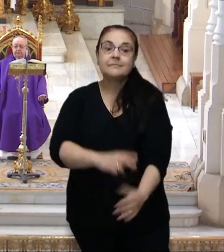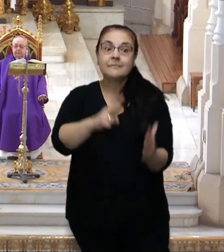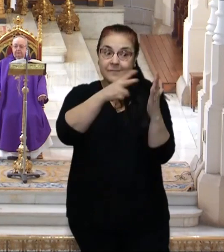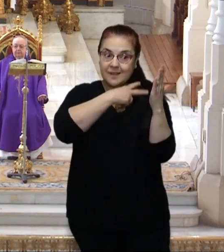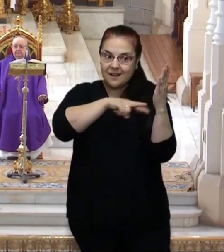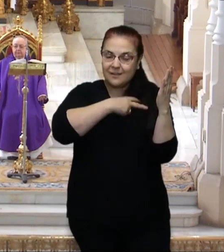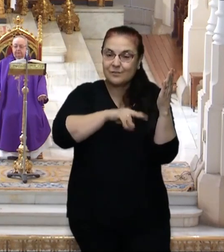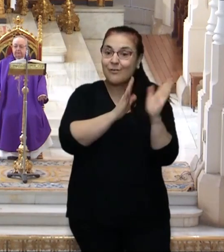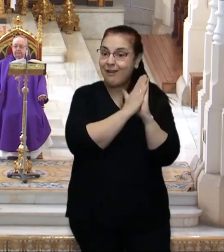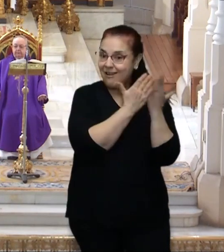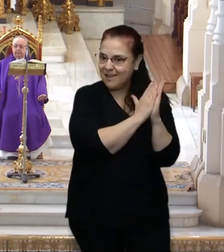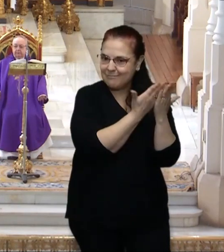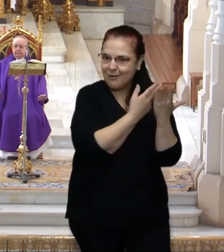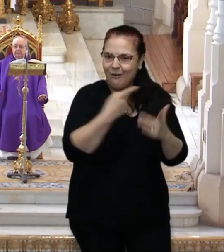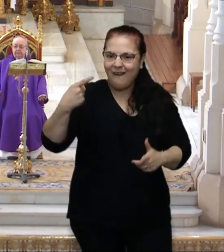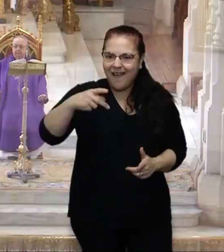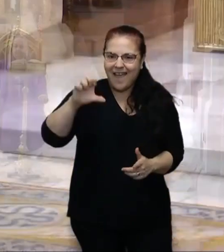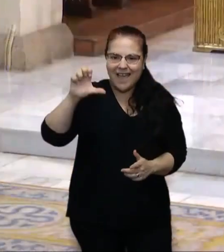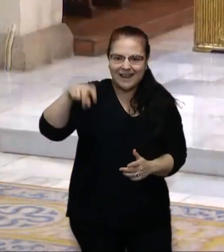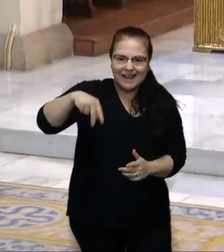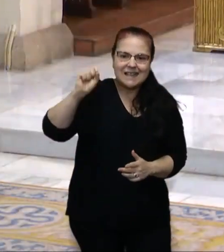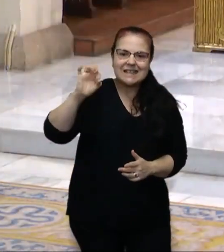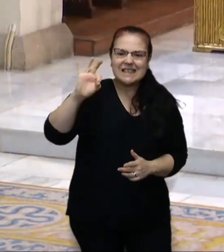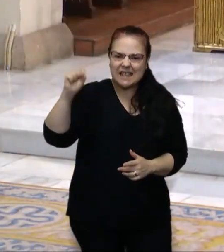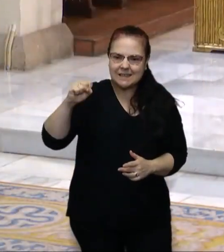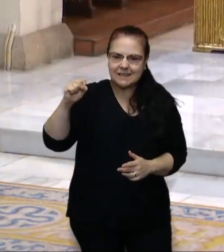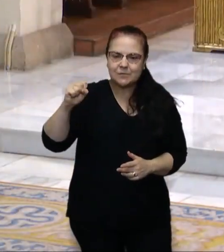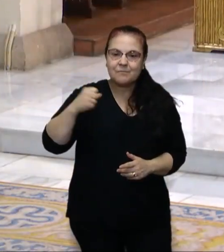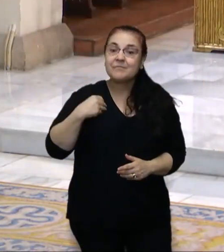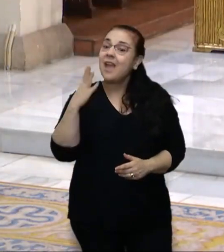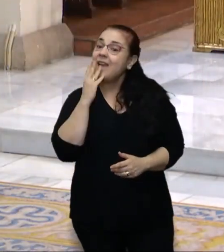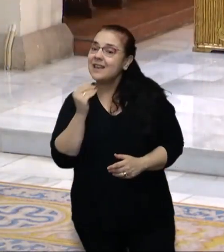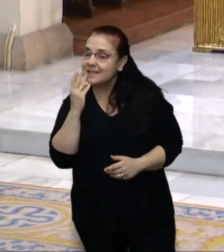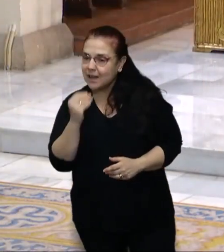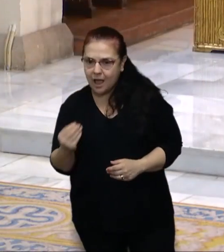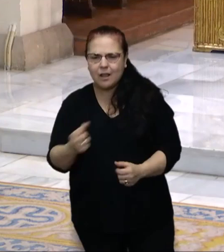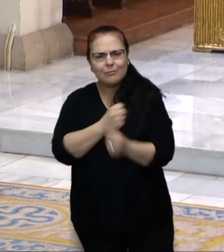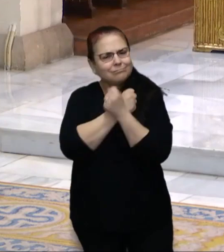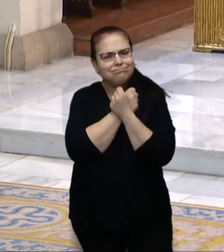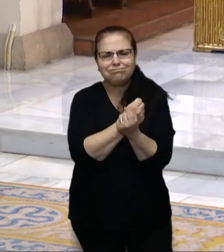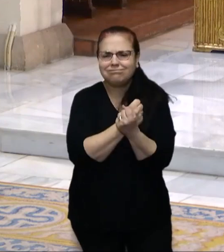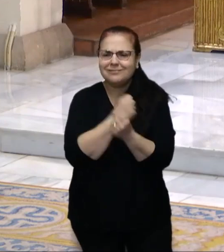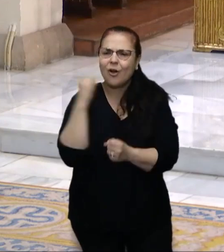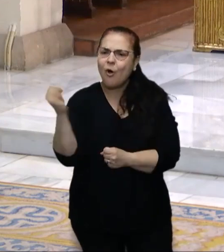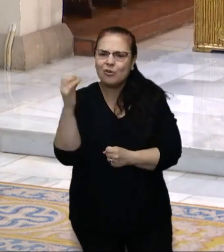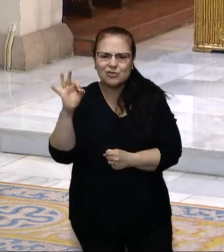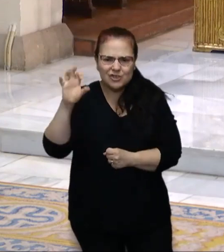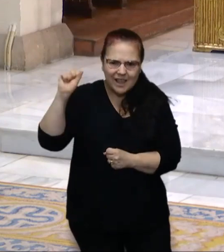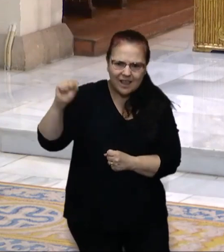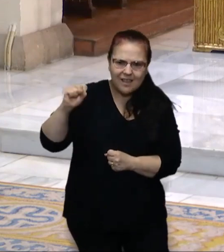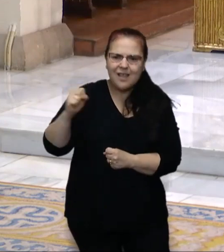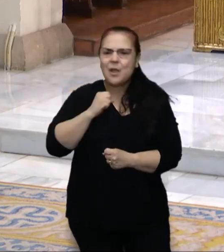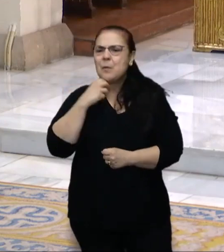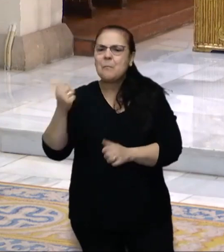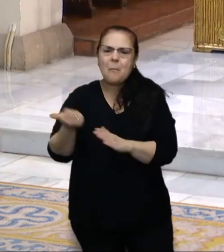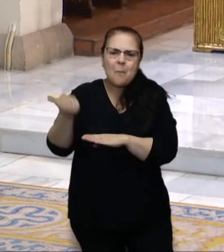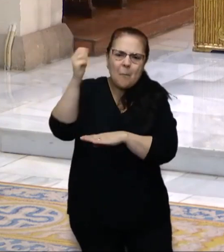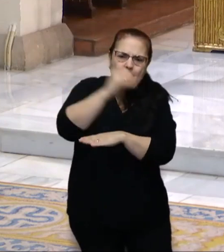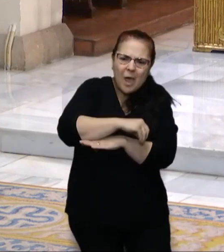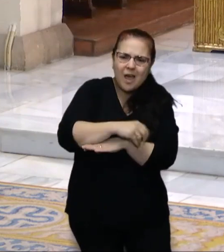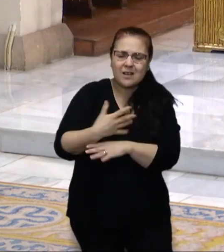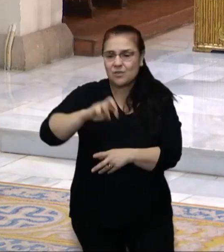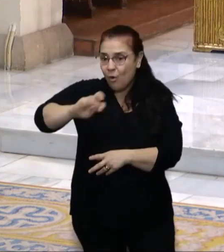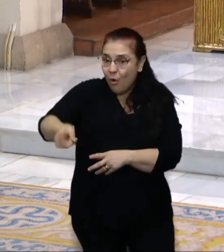Lectura del libro del Génesis. Israel amaba a José más que a todos los otros hijos, porque le